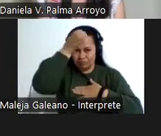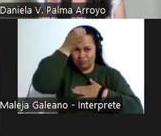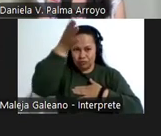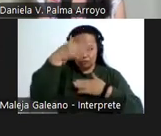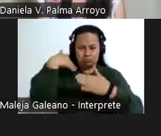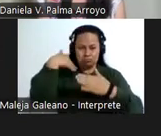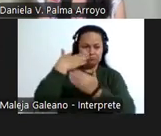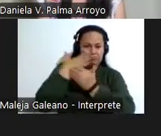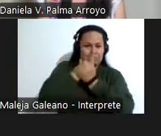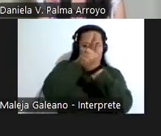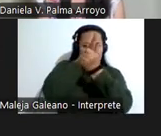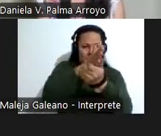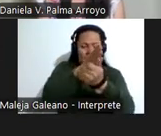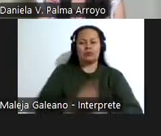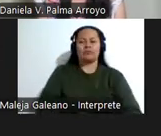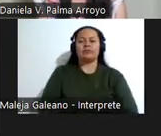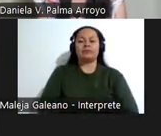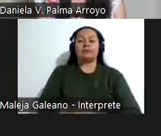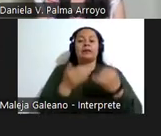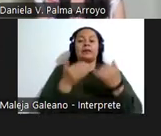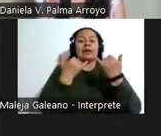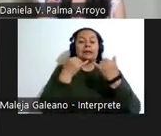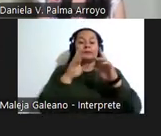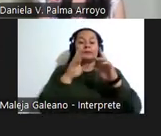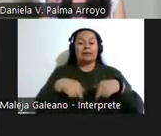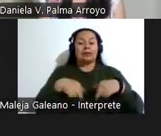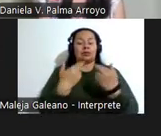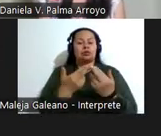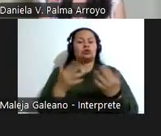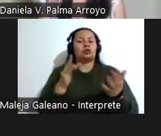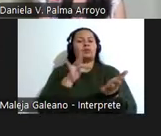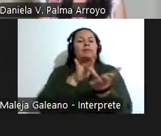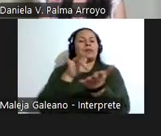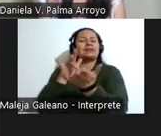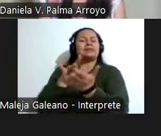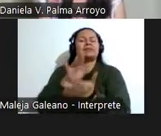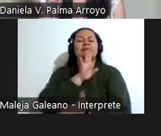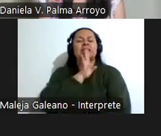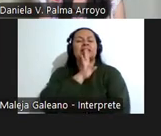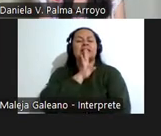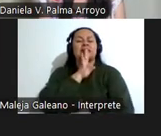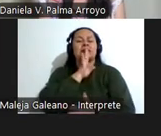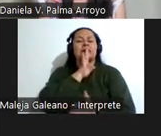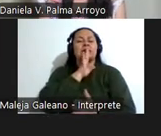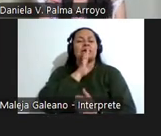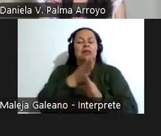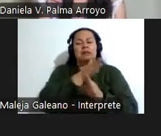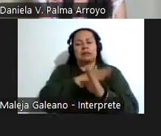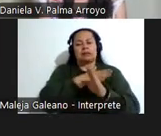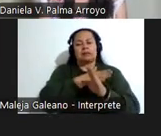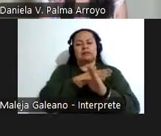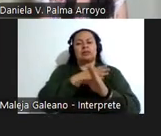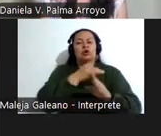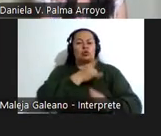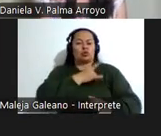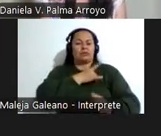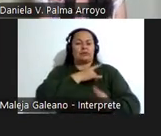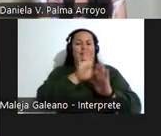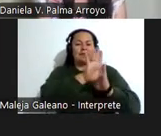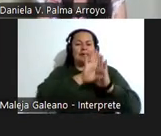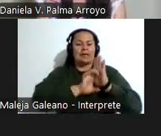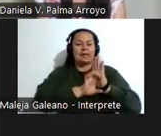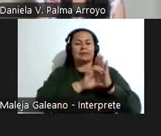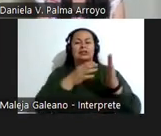metodológico. Esta es una sesión presentada por la unidad de posgrados de la Universidad ICESI, en donde les recuerdo